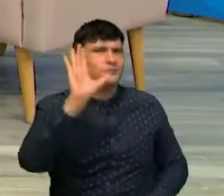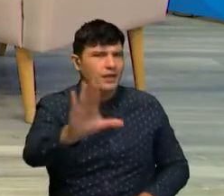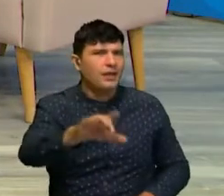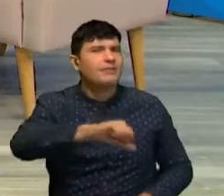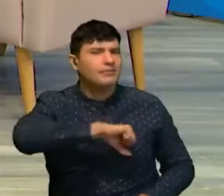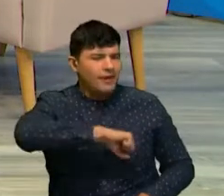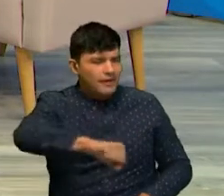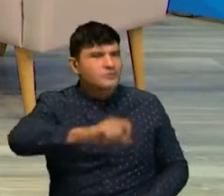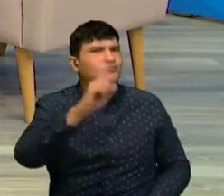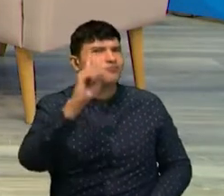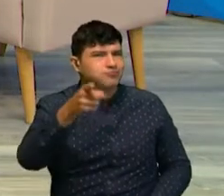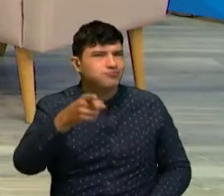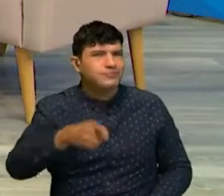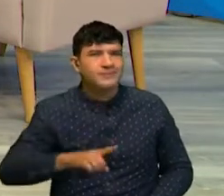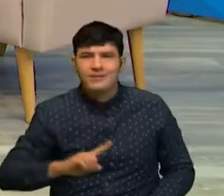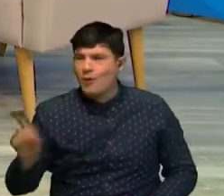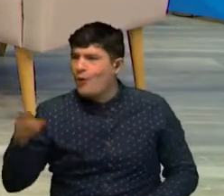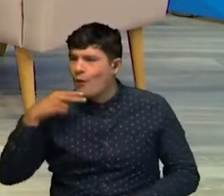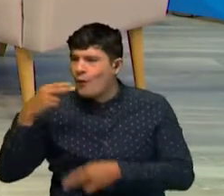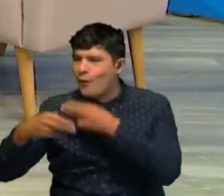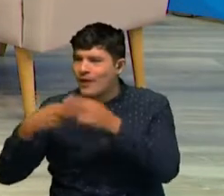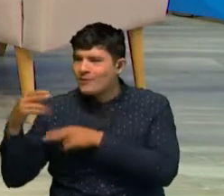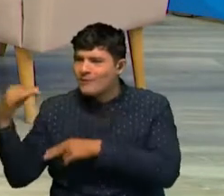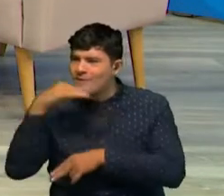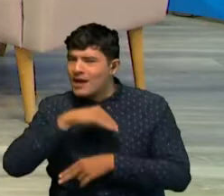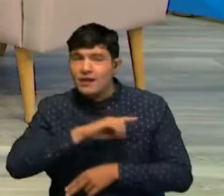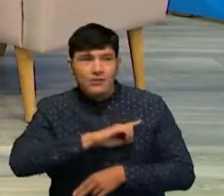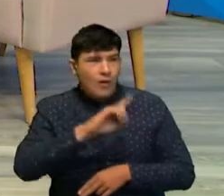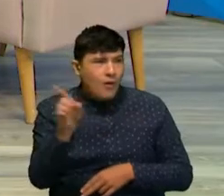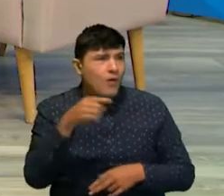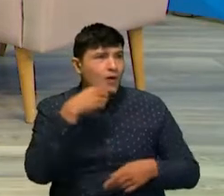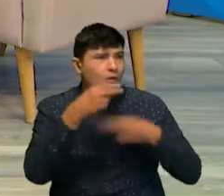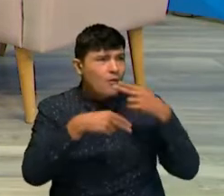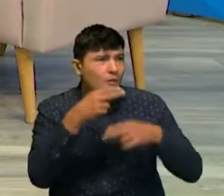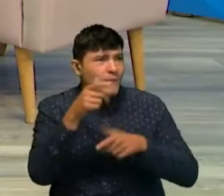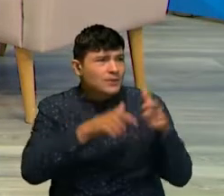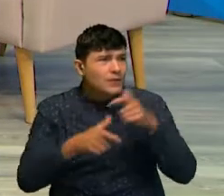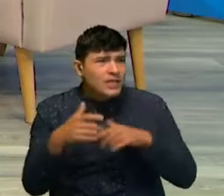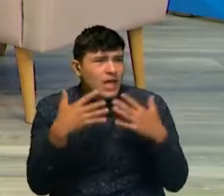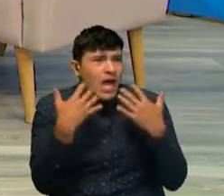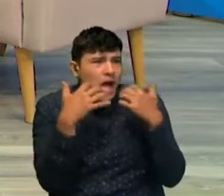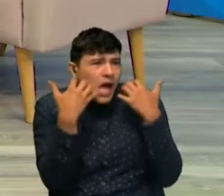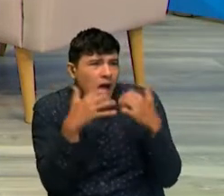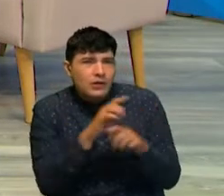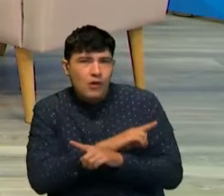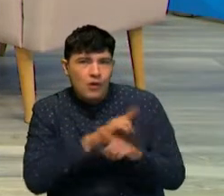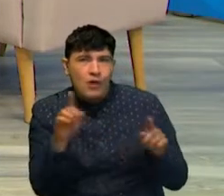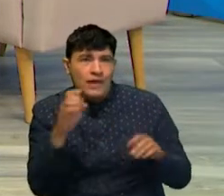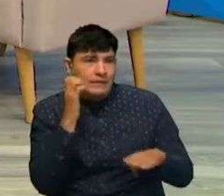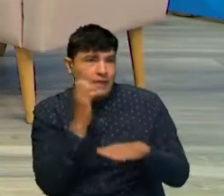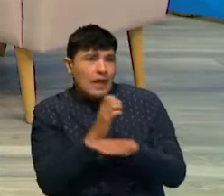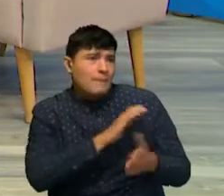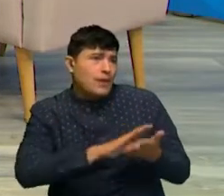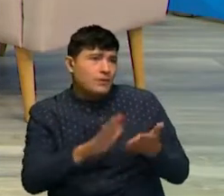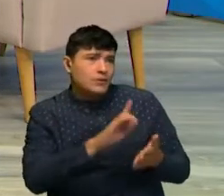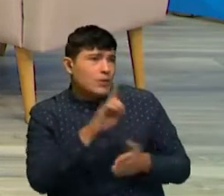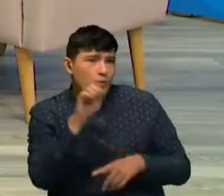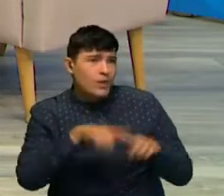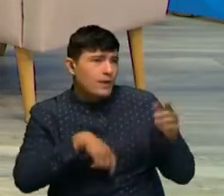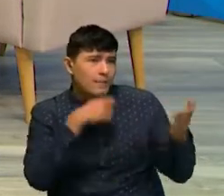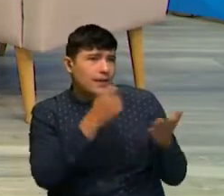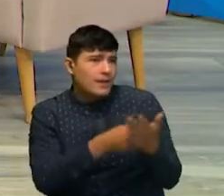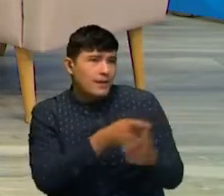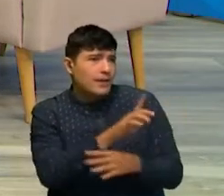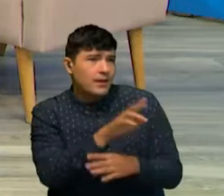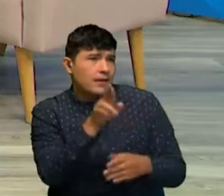meter cuento, ¿no? Que no se dejen meter cuento, que no se dejen asustar. No hay entidades exentas de liquidar a nadie. No, exacto. Abogadas, no, muchísimas